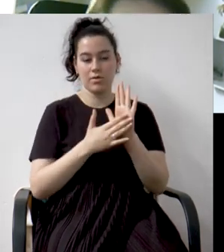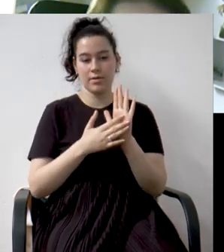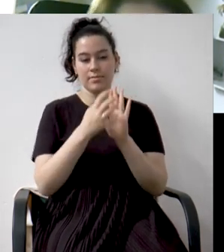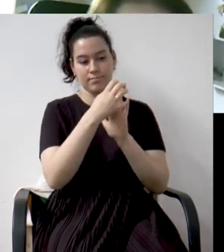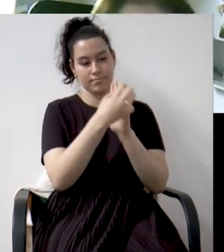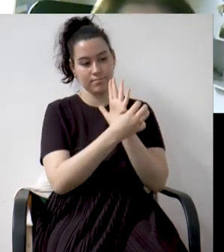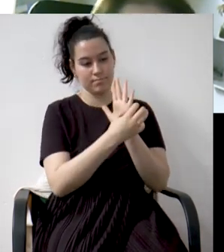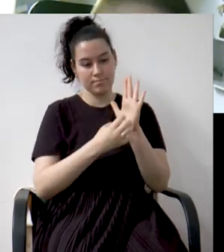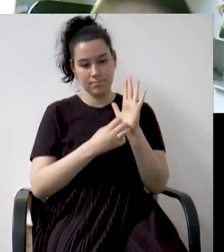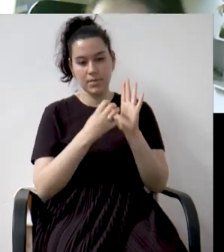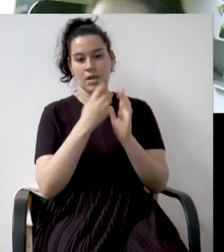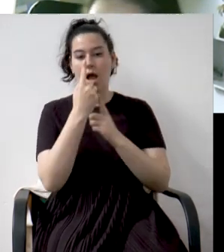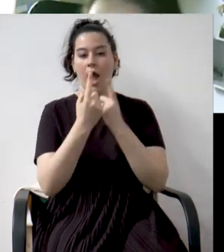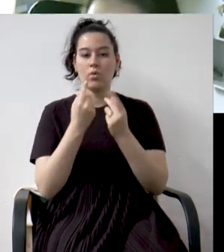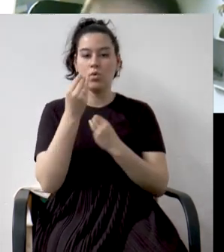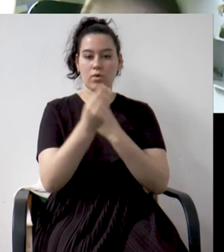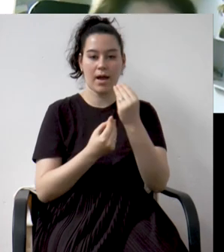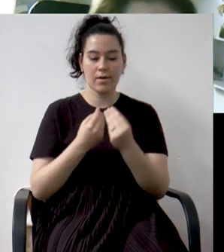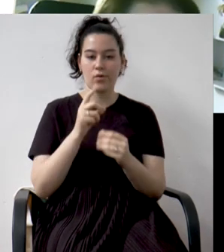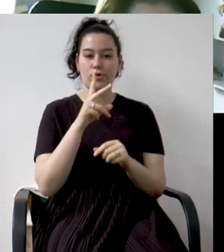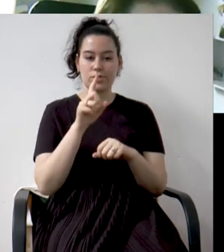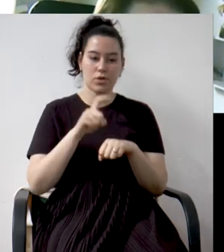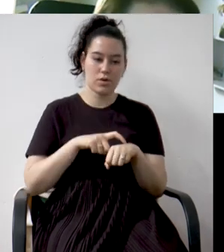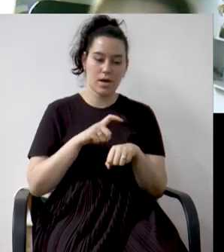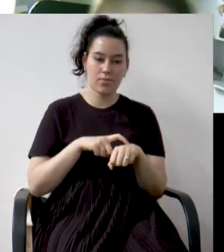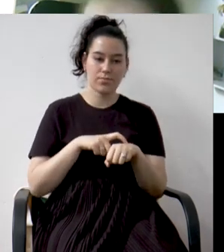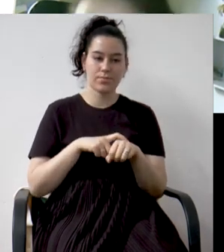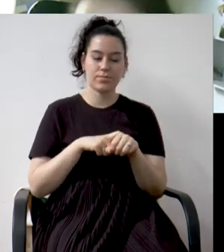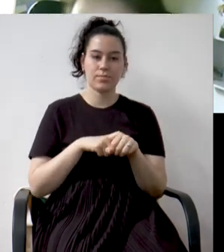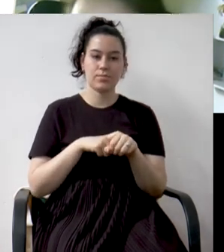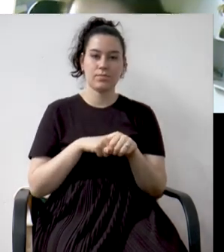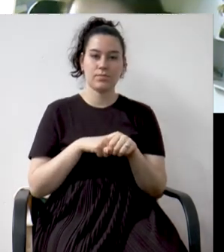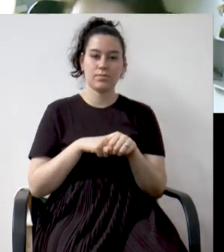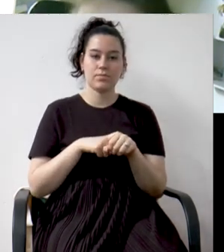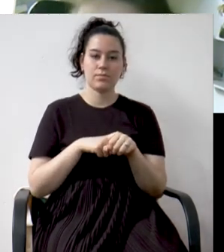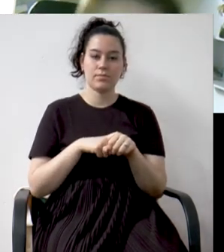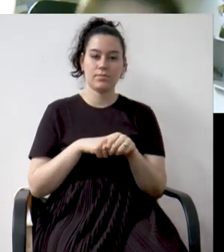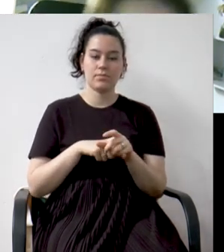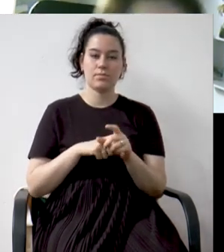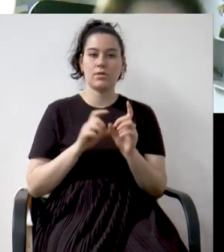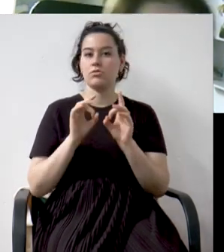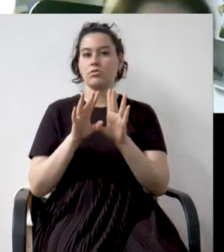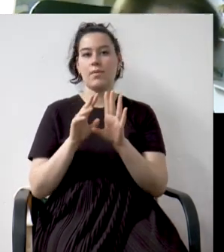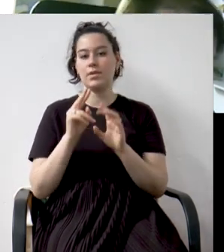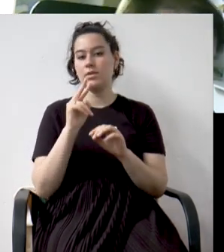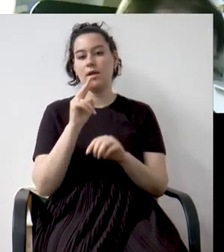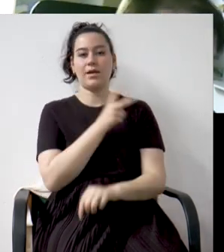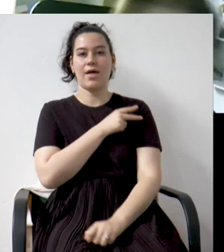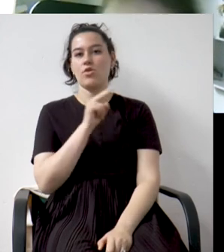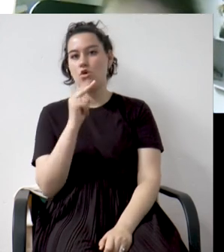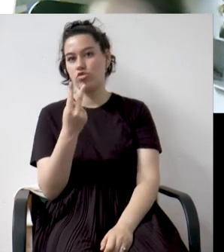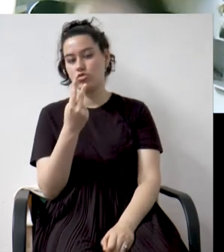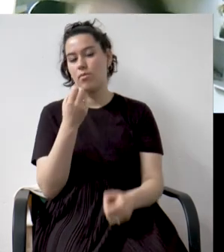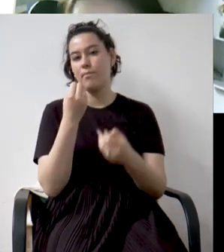hay cargos que van a tener, yo qué sé, 12 horas, y de repente ameritan que solo sean un grado 2,